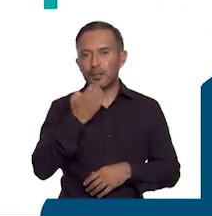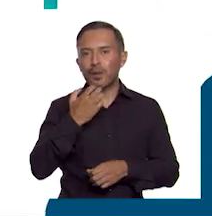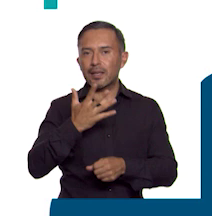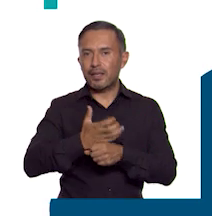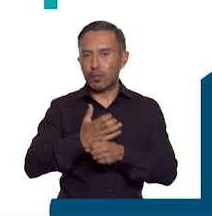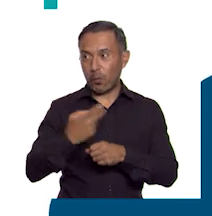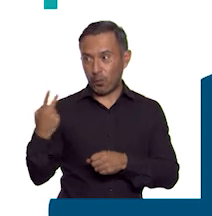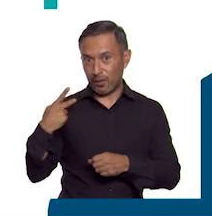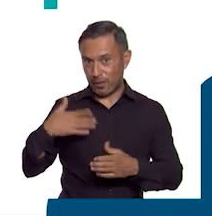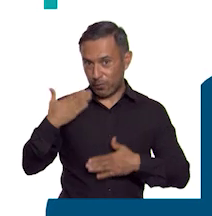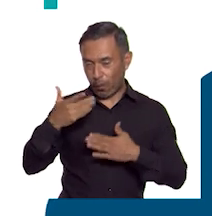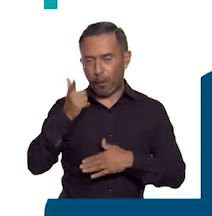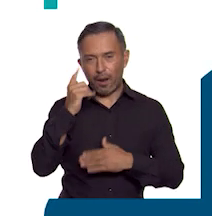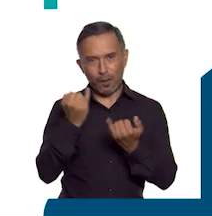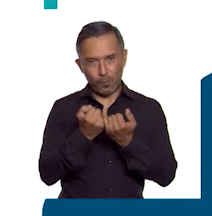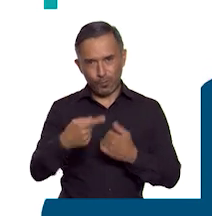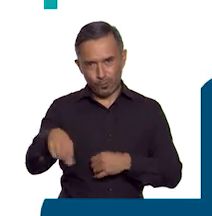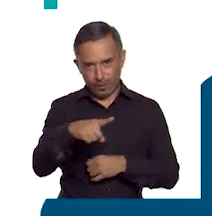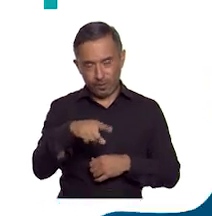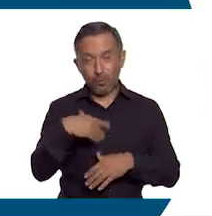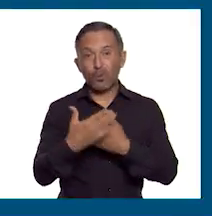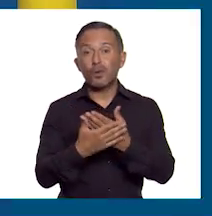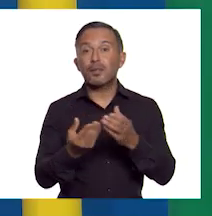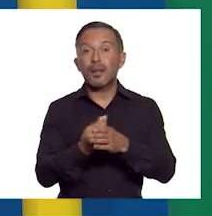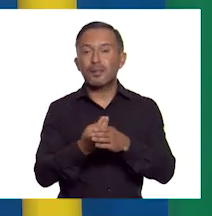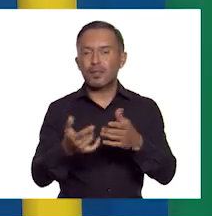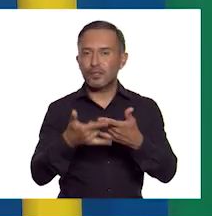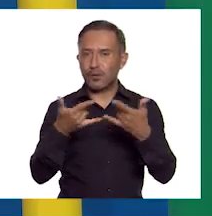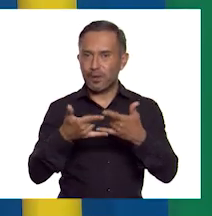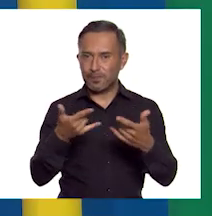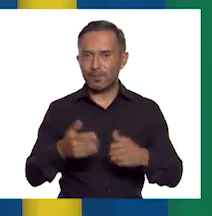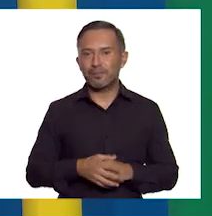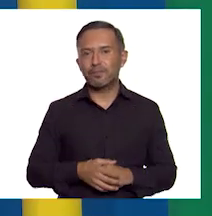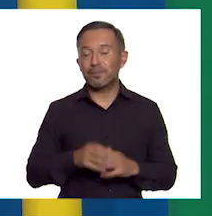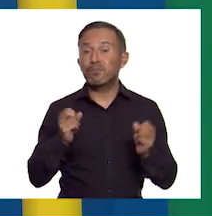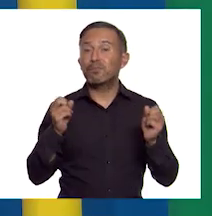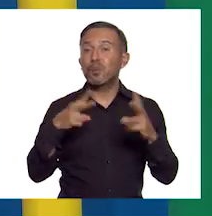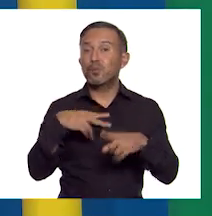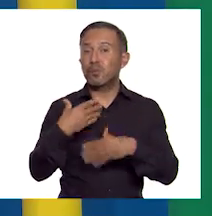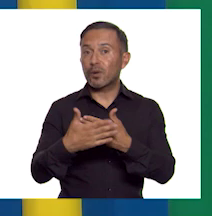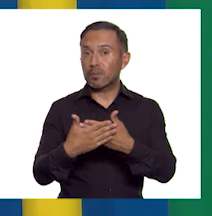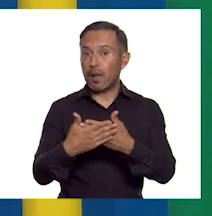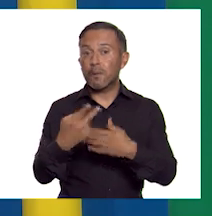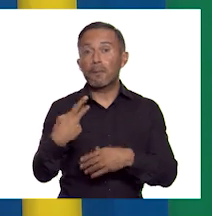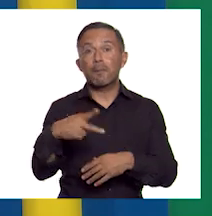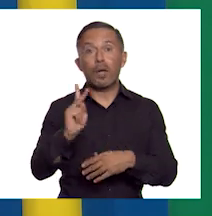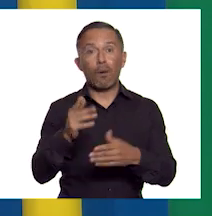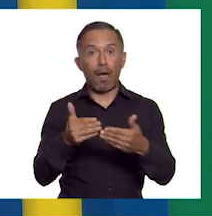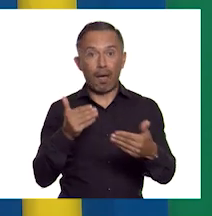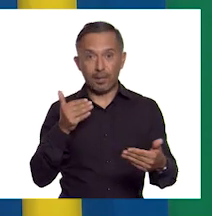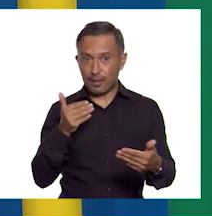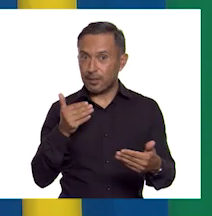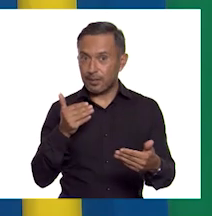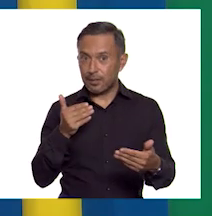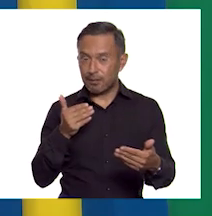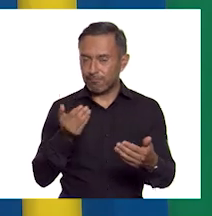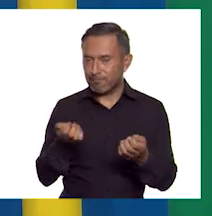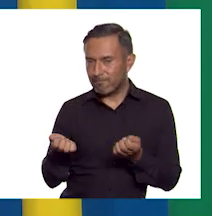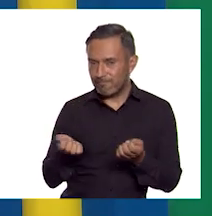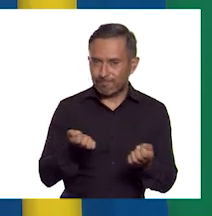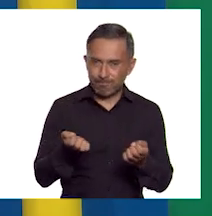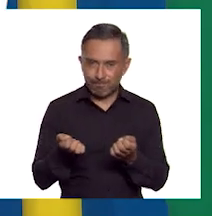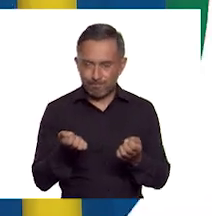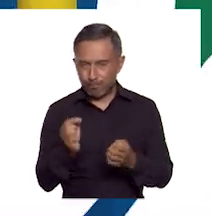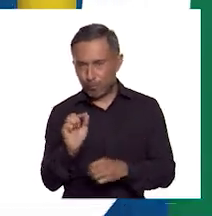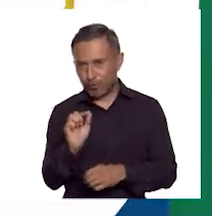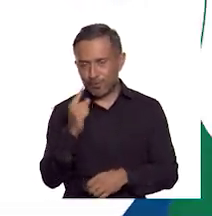A continuación, historia. Nos vemos, hasta la próxima. Pero antes, a movernos